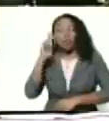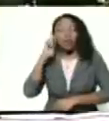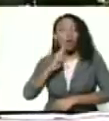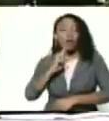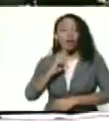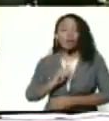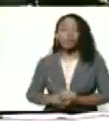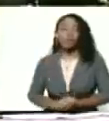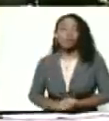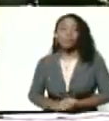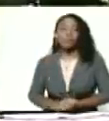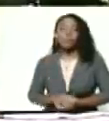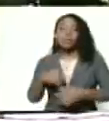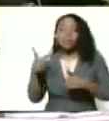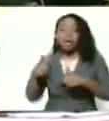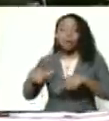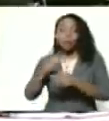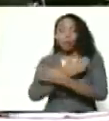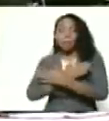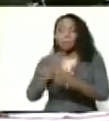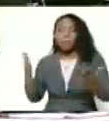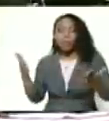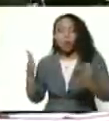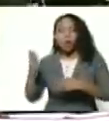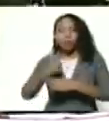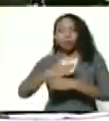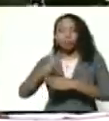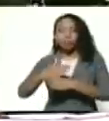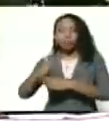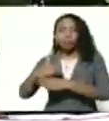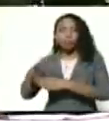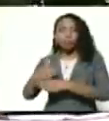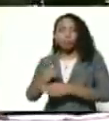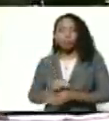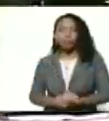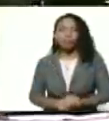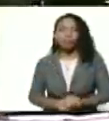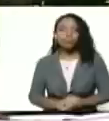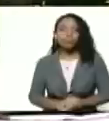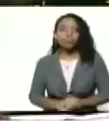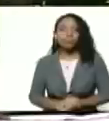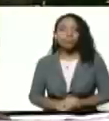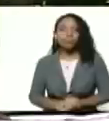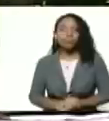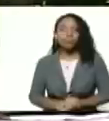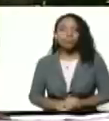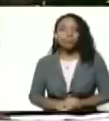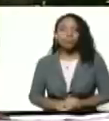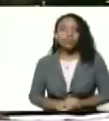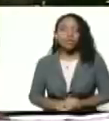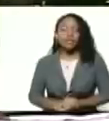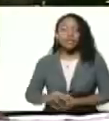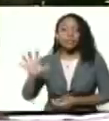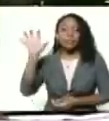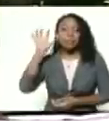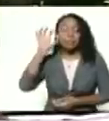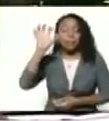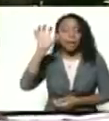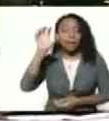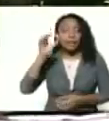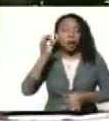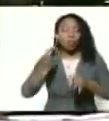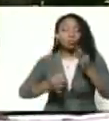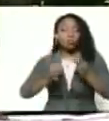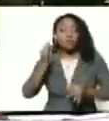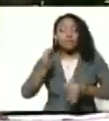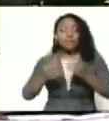bolivariano, de la solidaridad, del compartir, de la... del patriotismo, de la